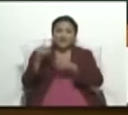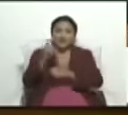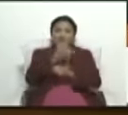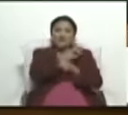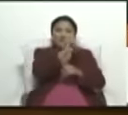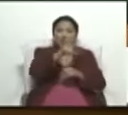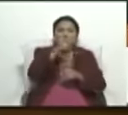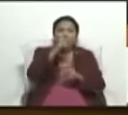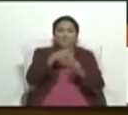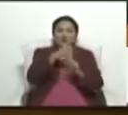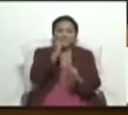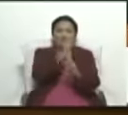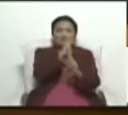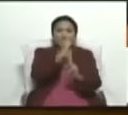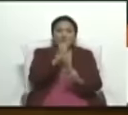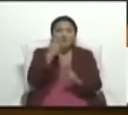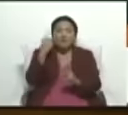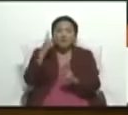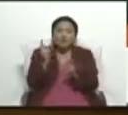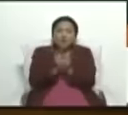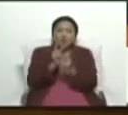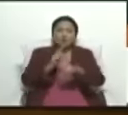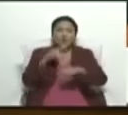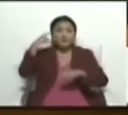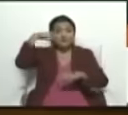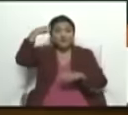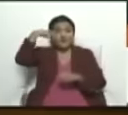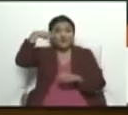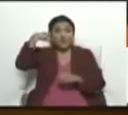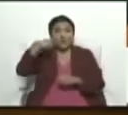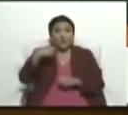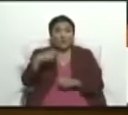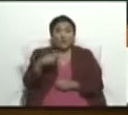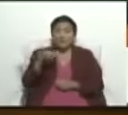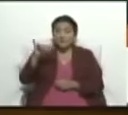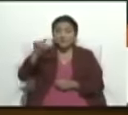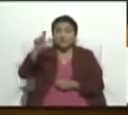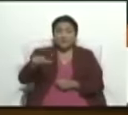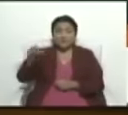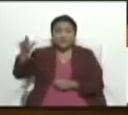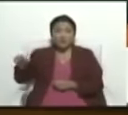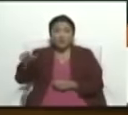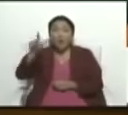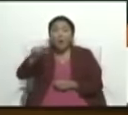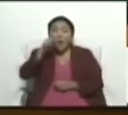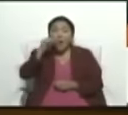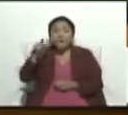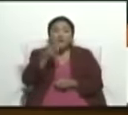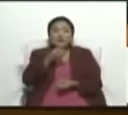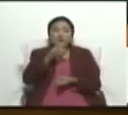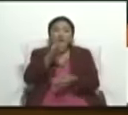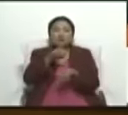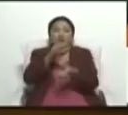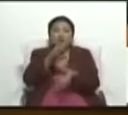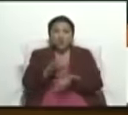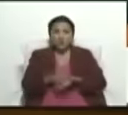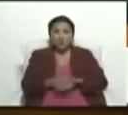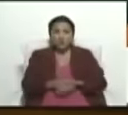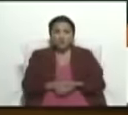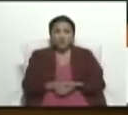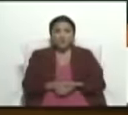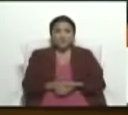que veamos un breve video de las declaraciones infames de Guillermo Améstica,